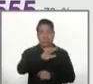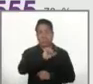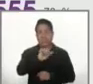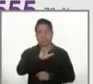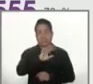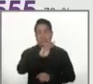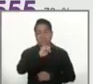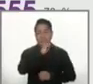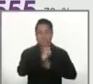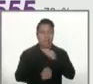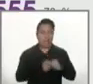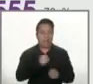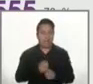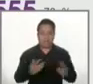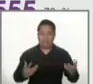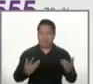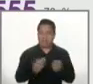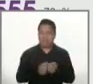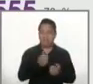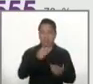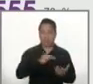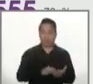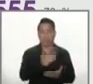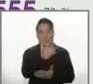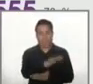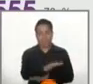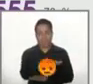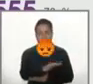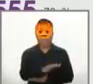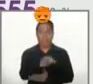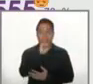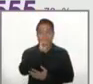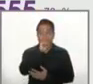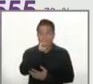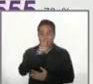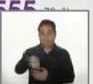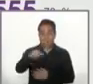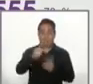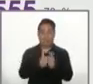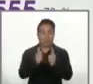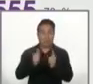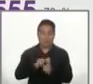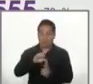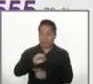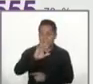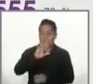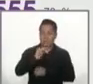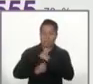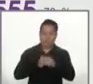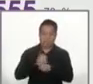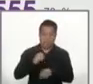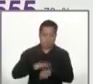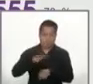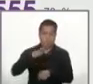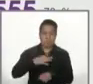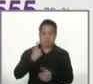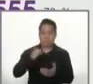a 59 años, con un total de 2.010, y posteriormente el grupo de 65 años y más,